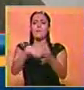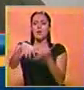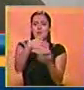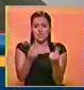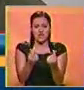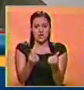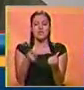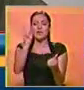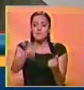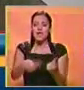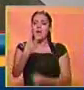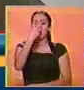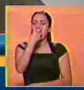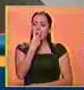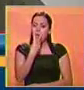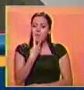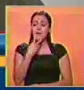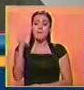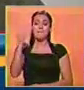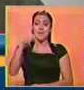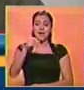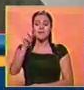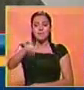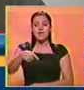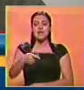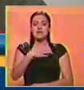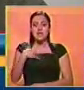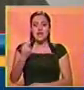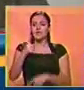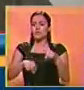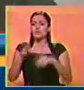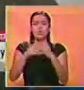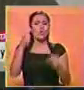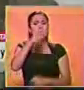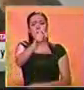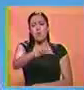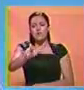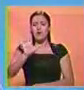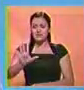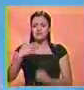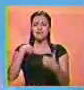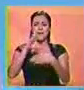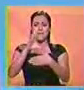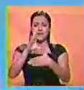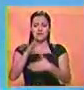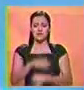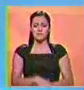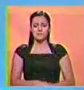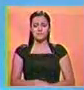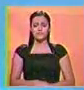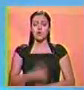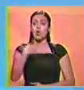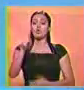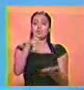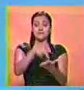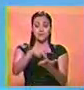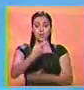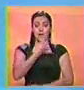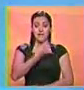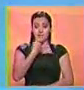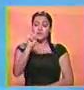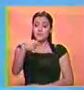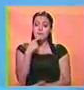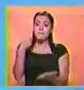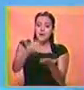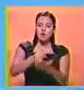la miseria, la explotación y todos los males que viven los pueblos de América. La Comisión de Participación Política y Financiamiento